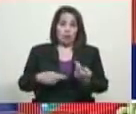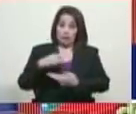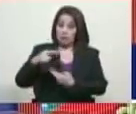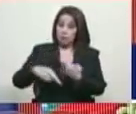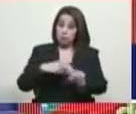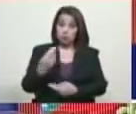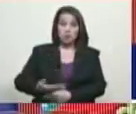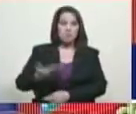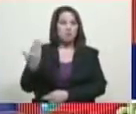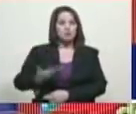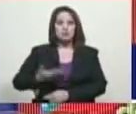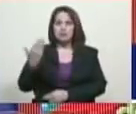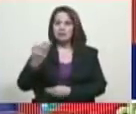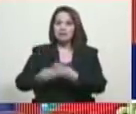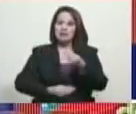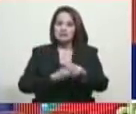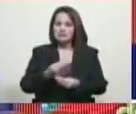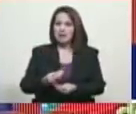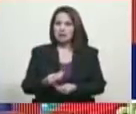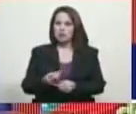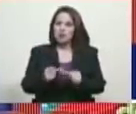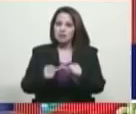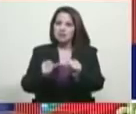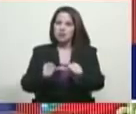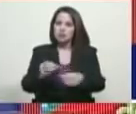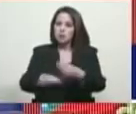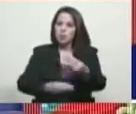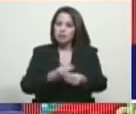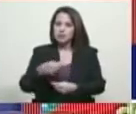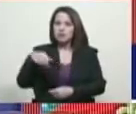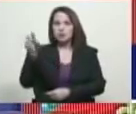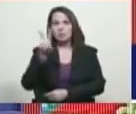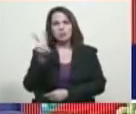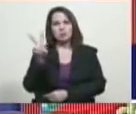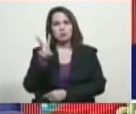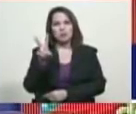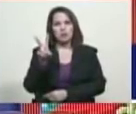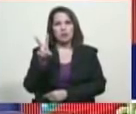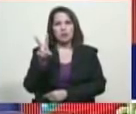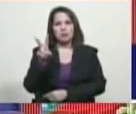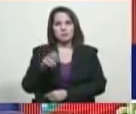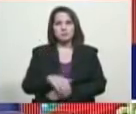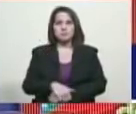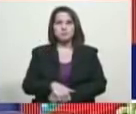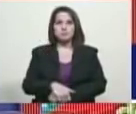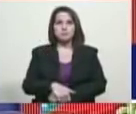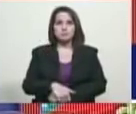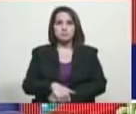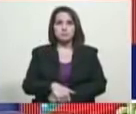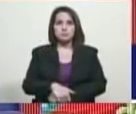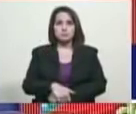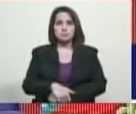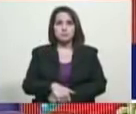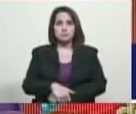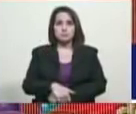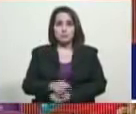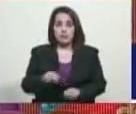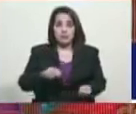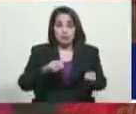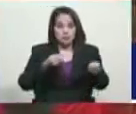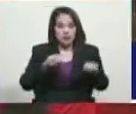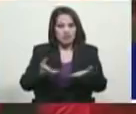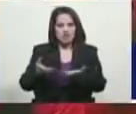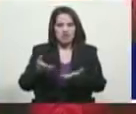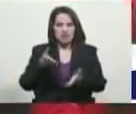ha hecho y que se sigue haciendo en Venezuela para llevar brillo, luz,